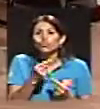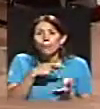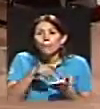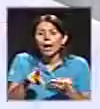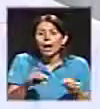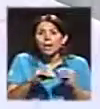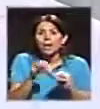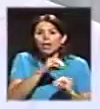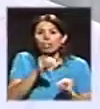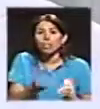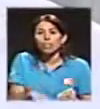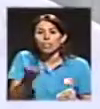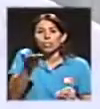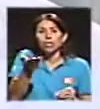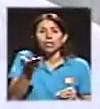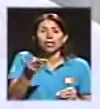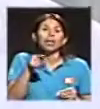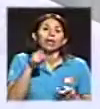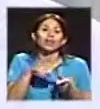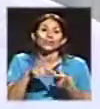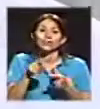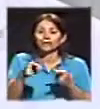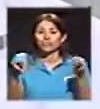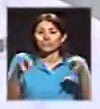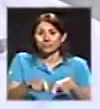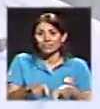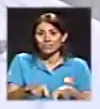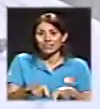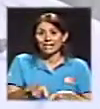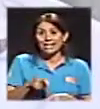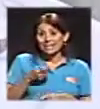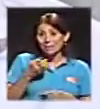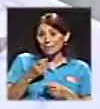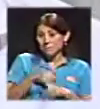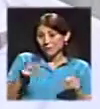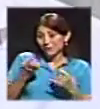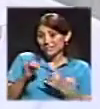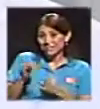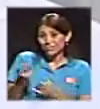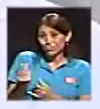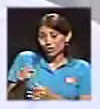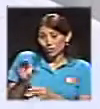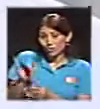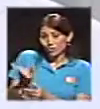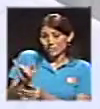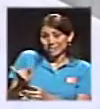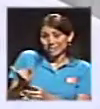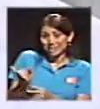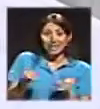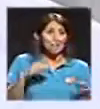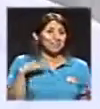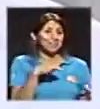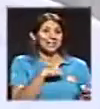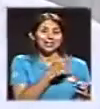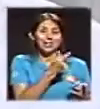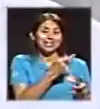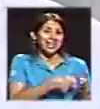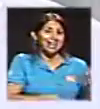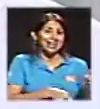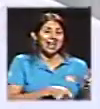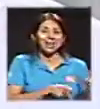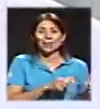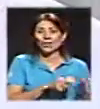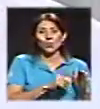una incidencia positiva sobre los ahorrantes. Si estos recursos existen, el Ministerio de Hacienda no va a tener tanta presión por colocar estos